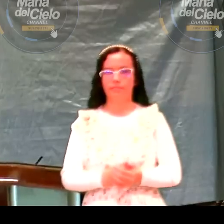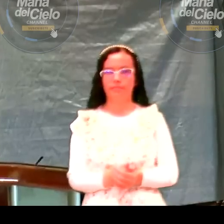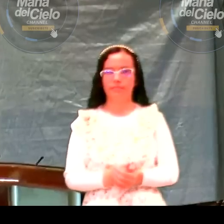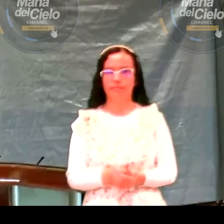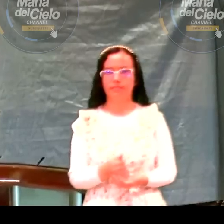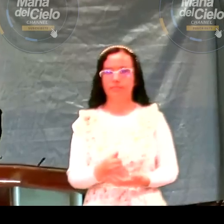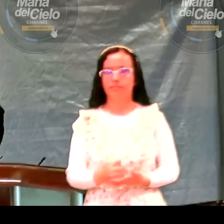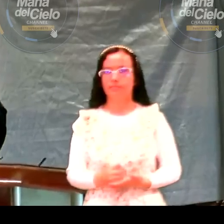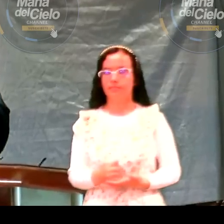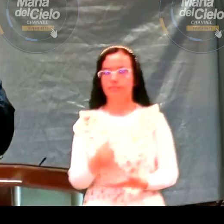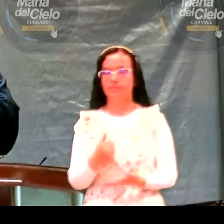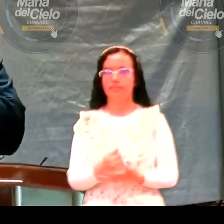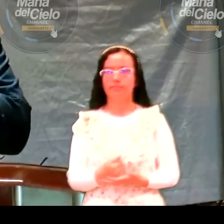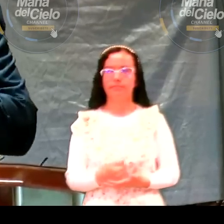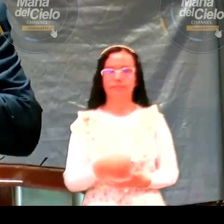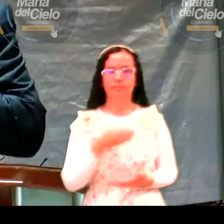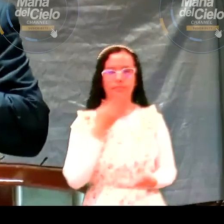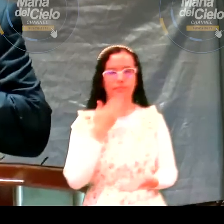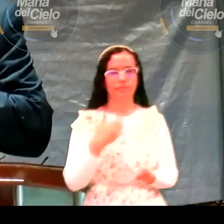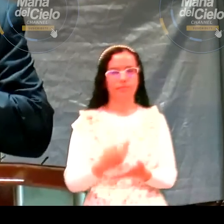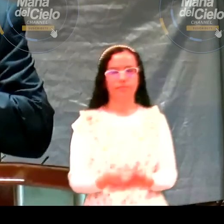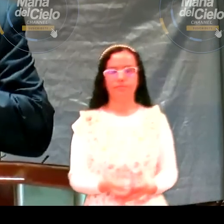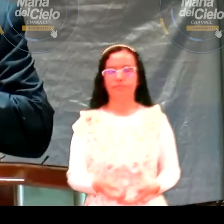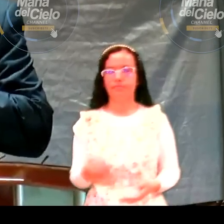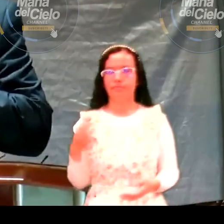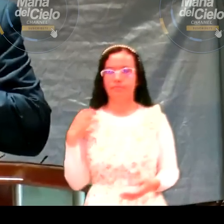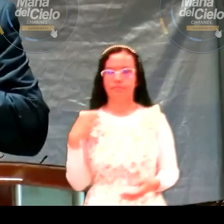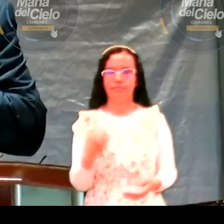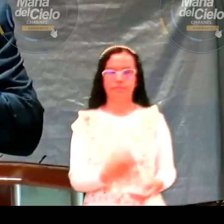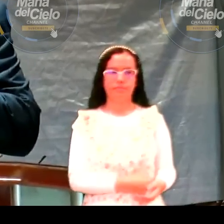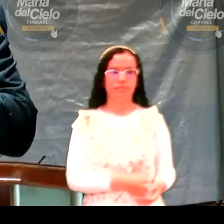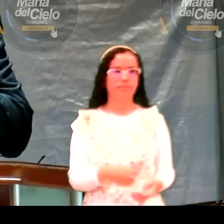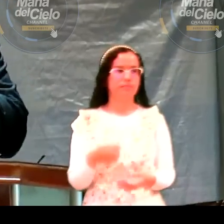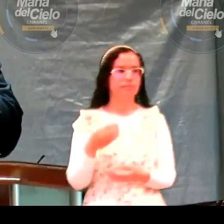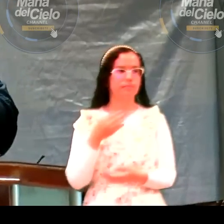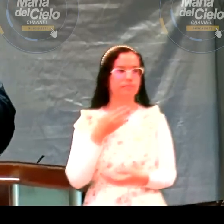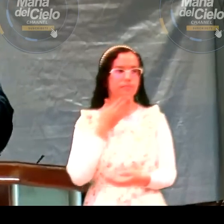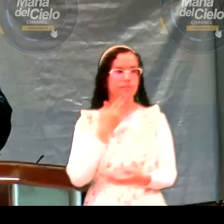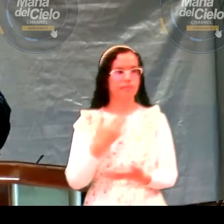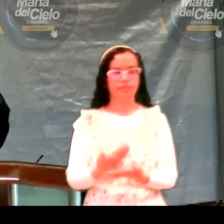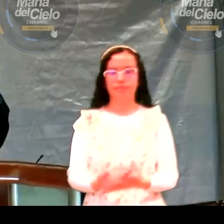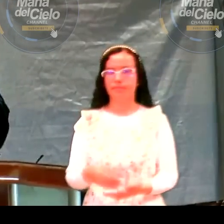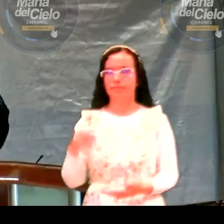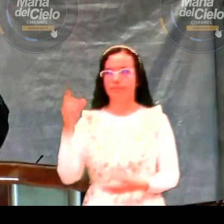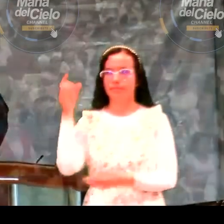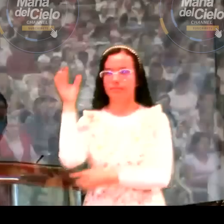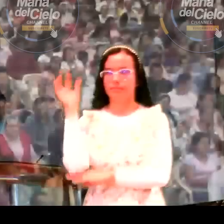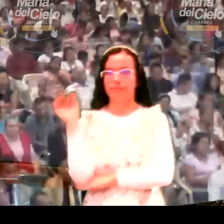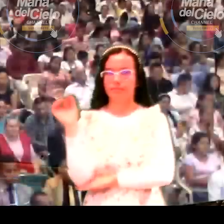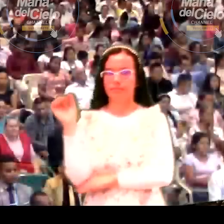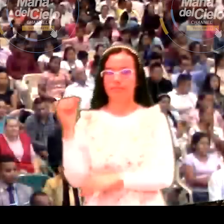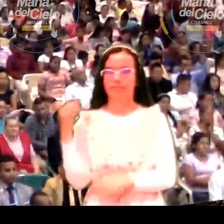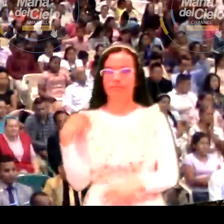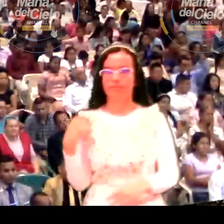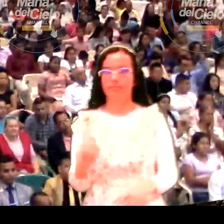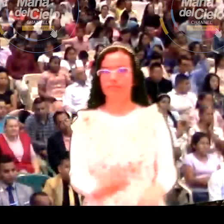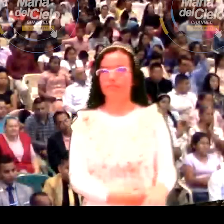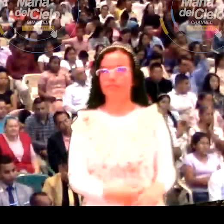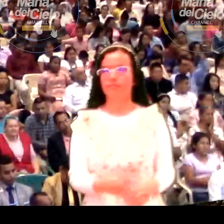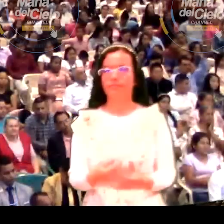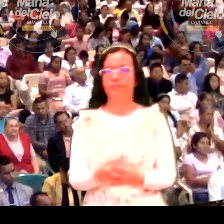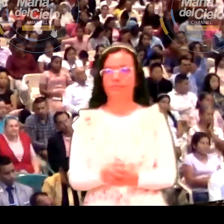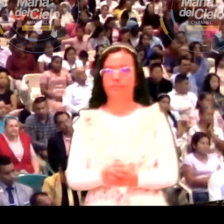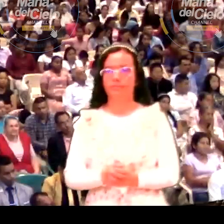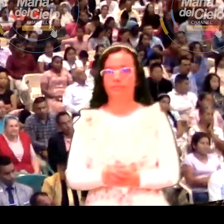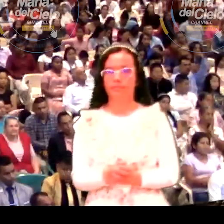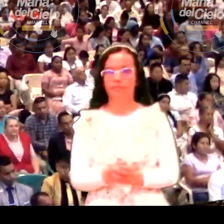Gracias a Dios por nuestros líderes, por nuestros pastores, por los hermanos, pero no creemos en